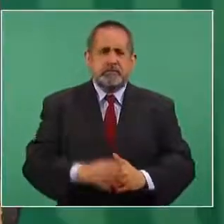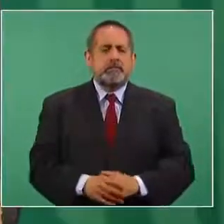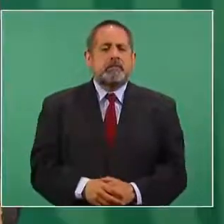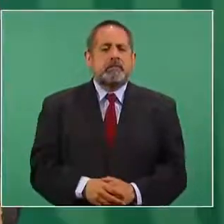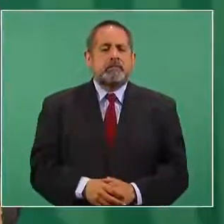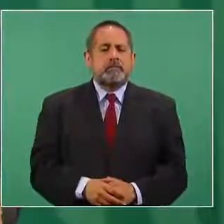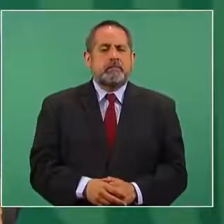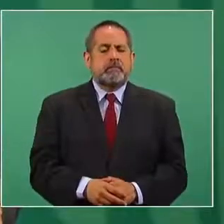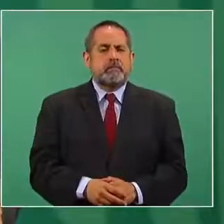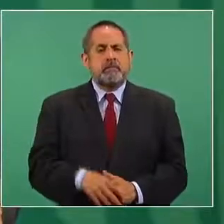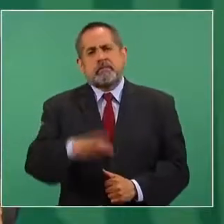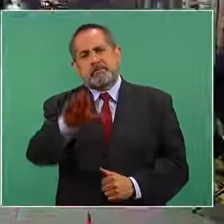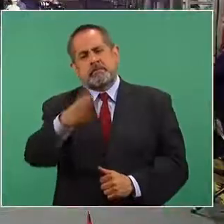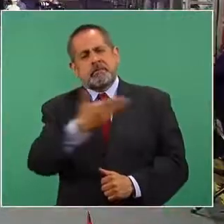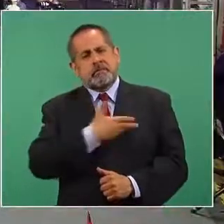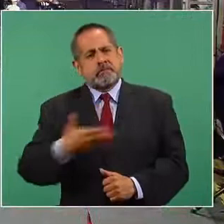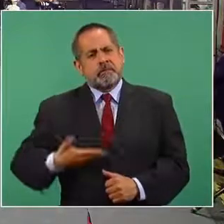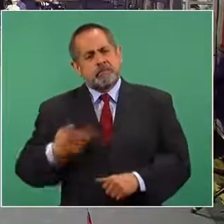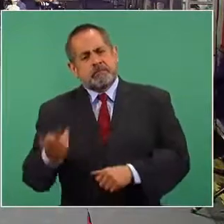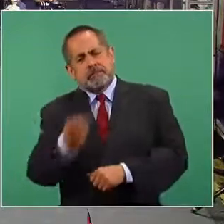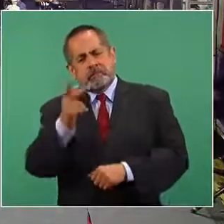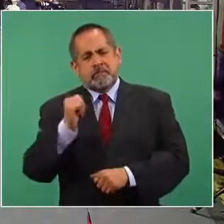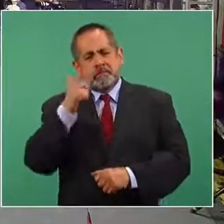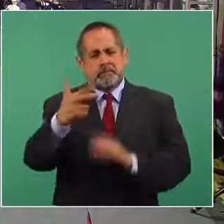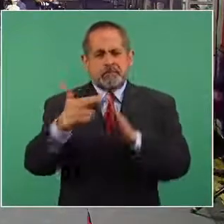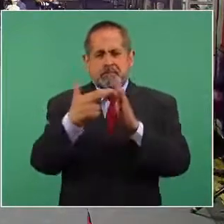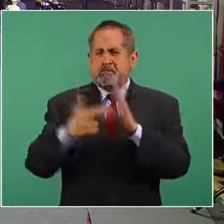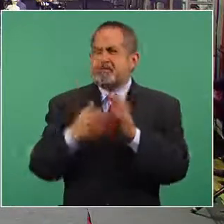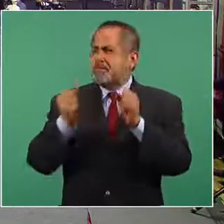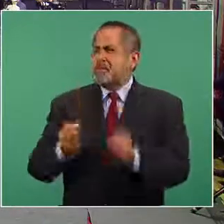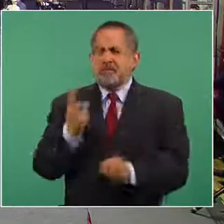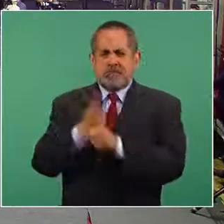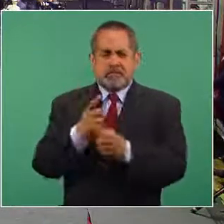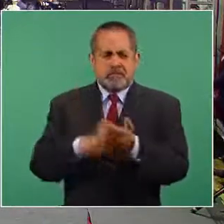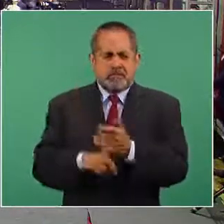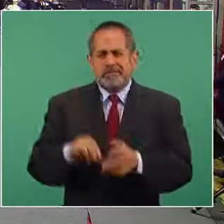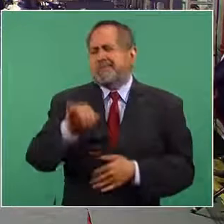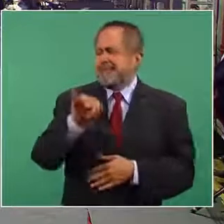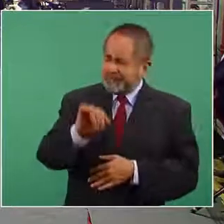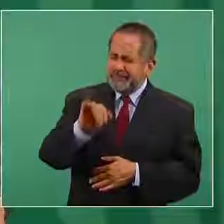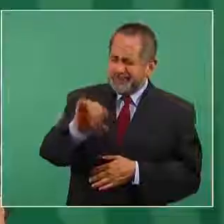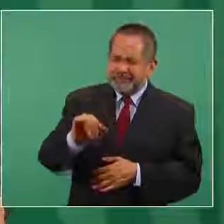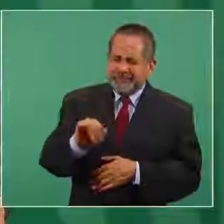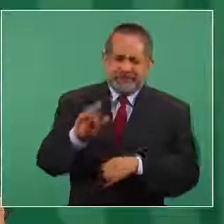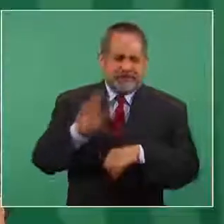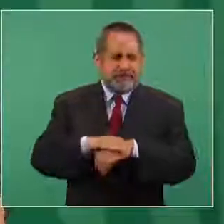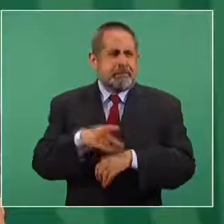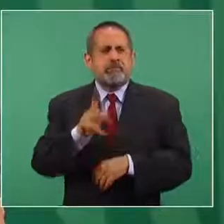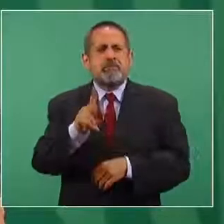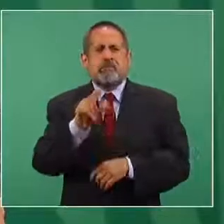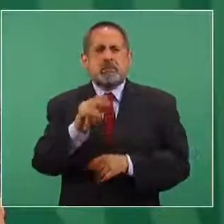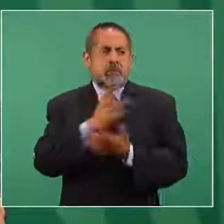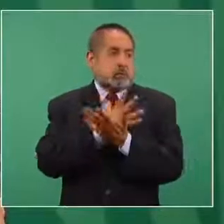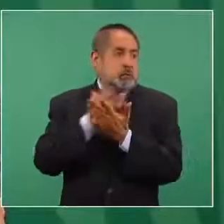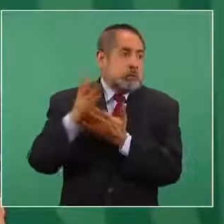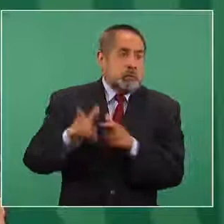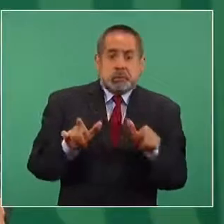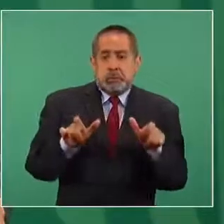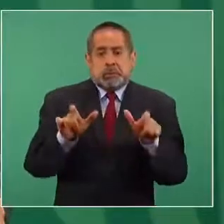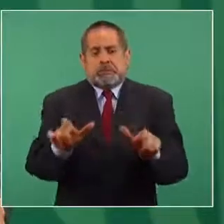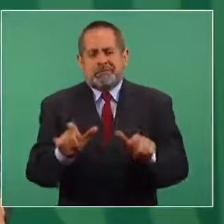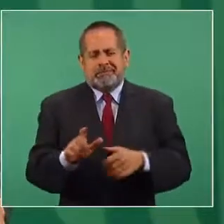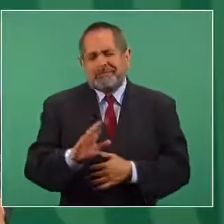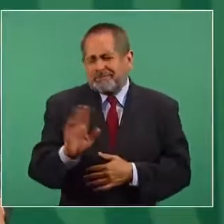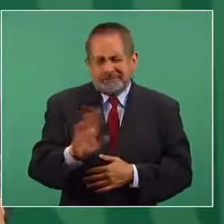Presidente, ¿se van a tomar algunas medidas de seguridad? Pero aquí? tampoco nada extraordinario.